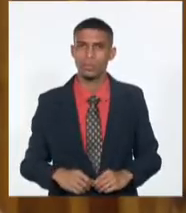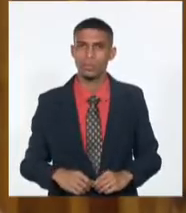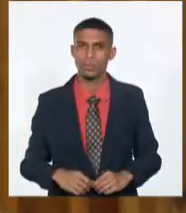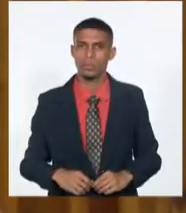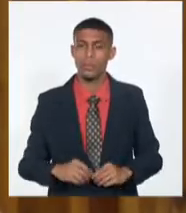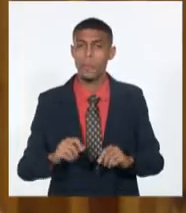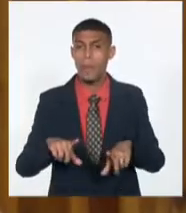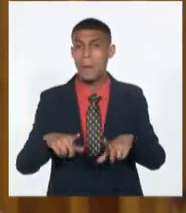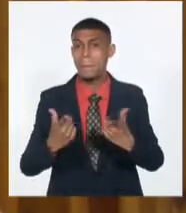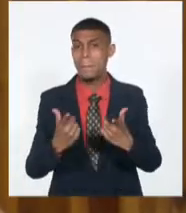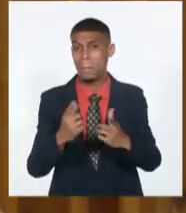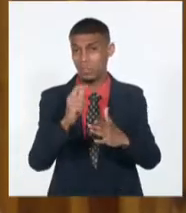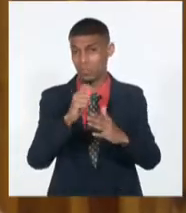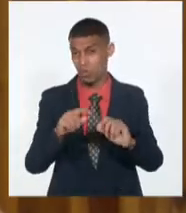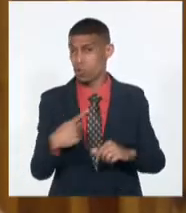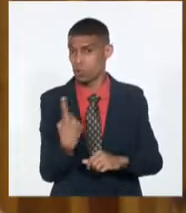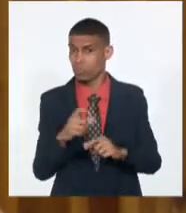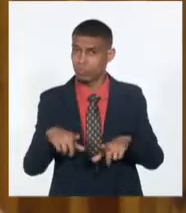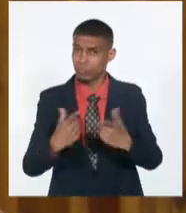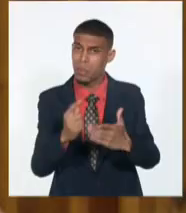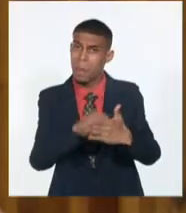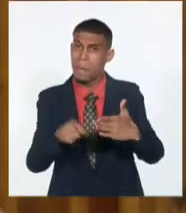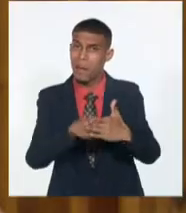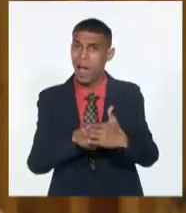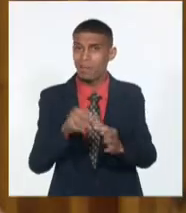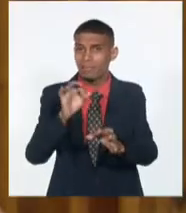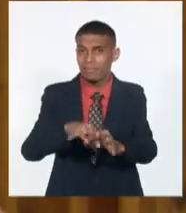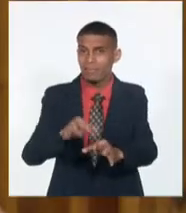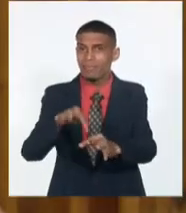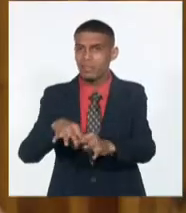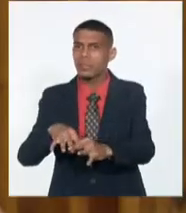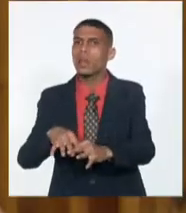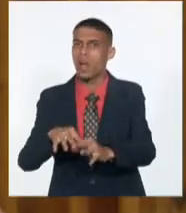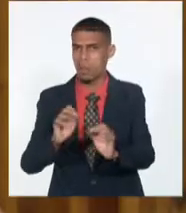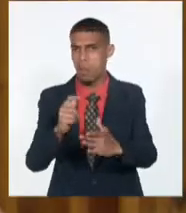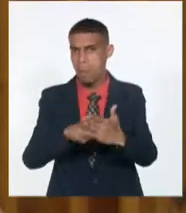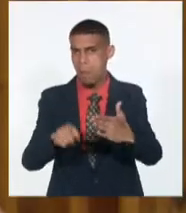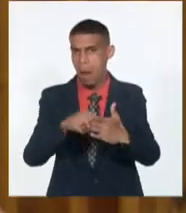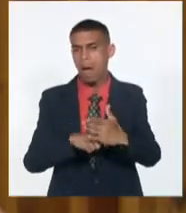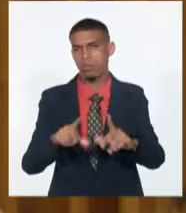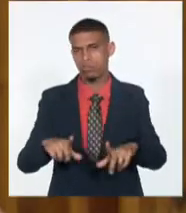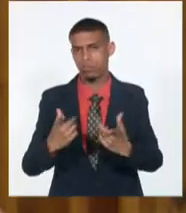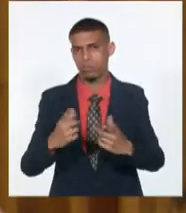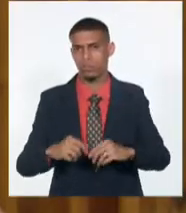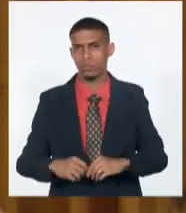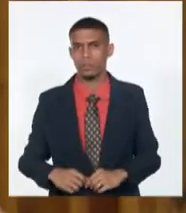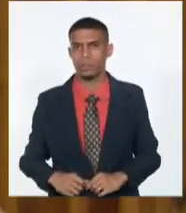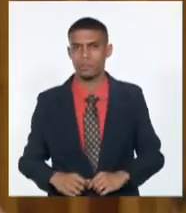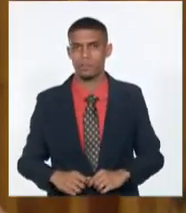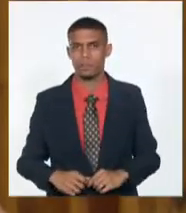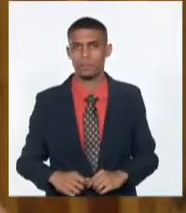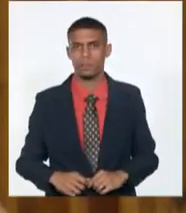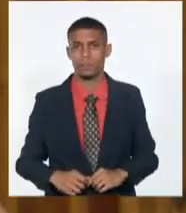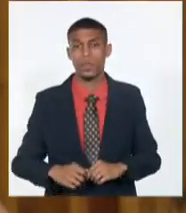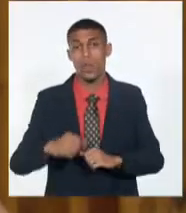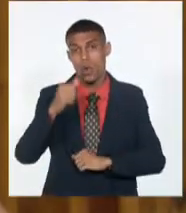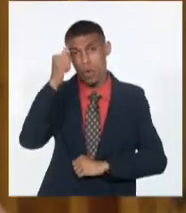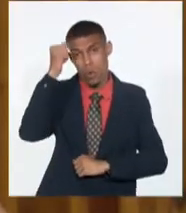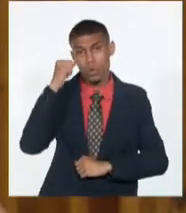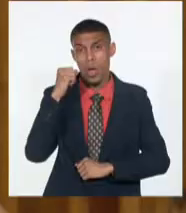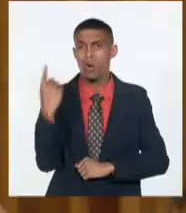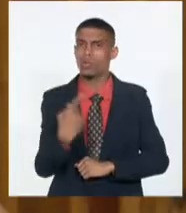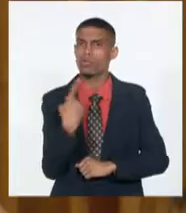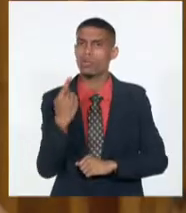de siembra se cumple, se sobrecumple, y entonces todos los sábados a nivel de Consejo Popular hacemos grandes ferias